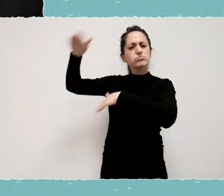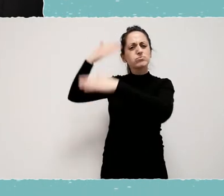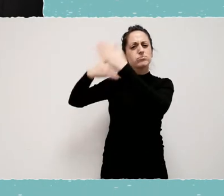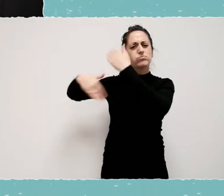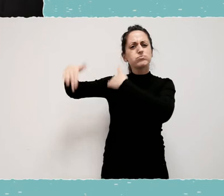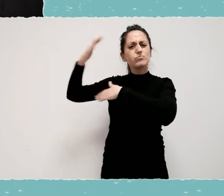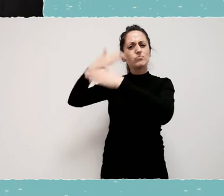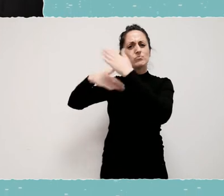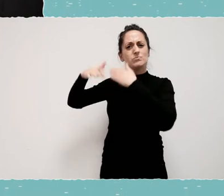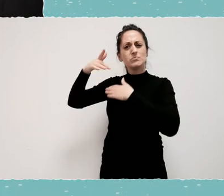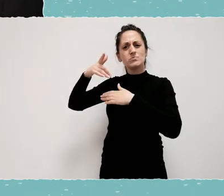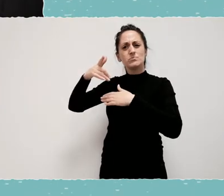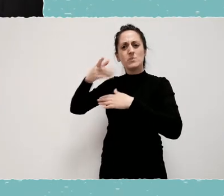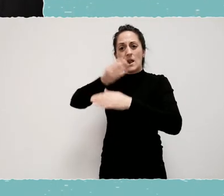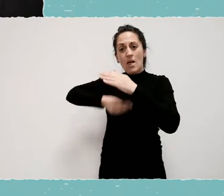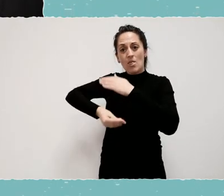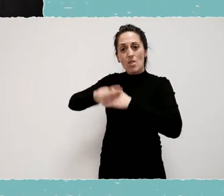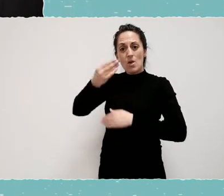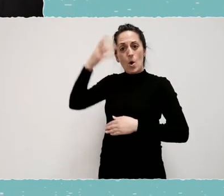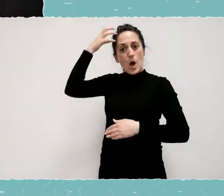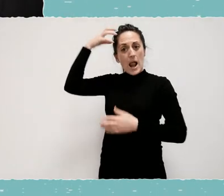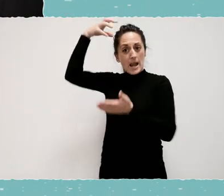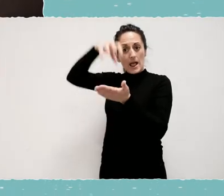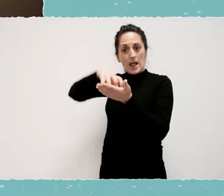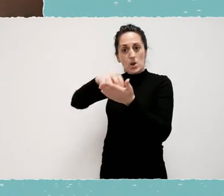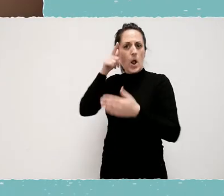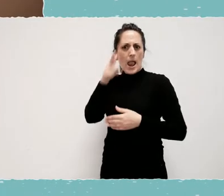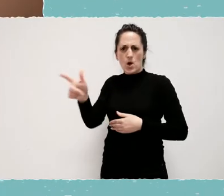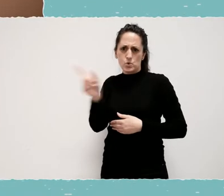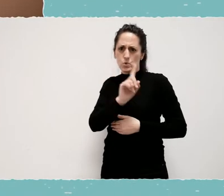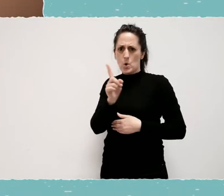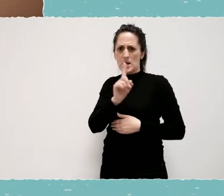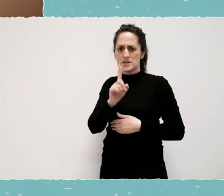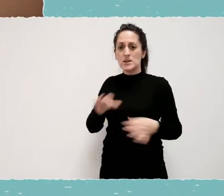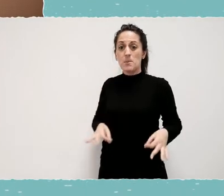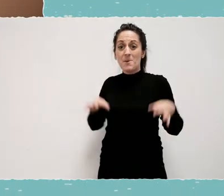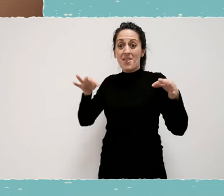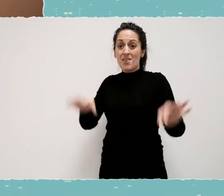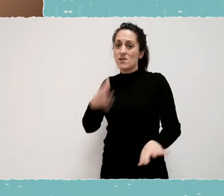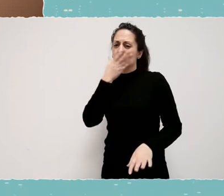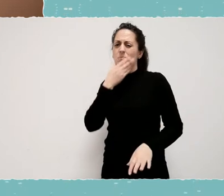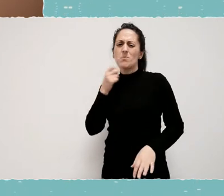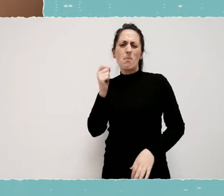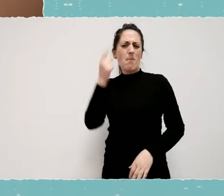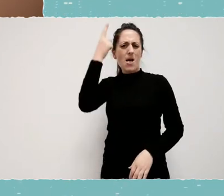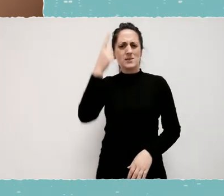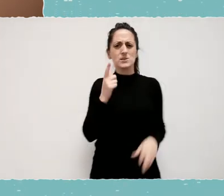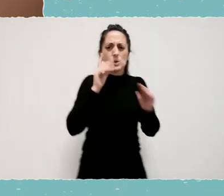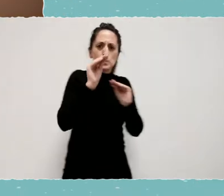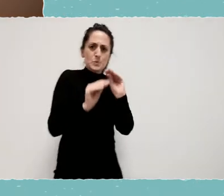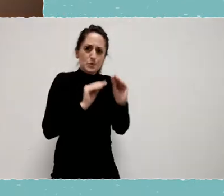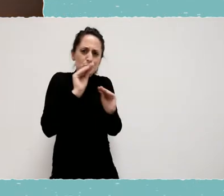Naceu unha vez nun reino, non moi distante, por certo, unha fermosa princesa máis bonita que un pesejo.